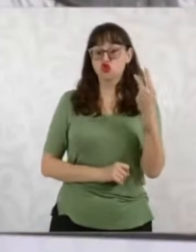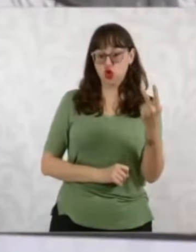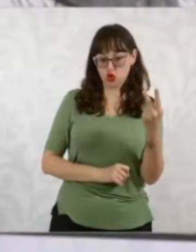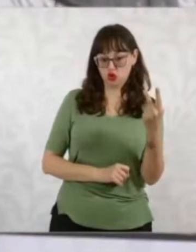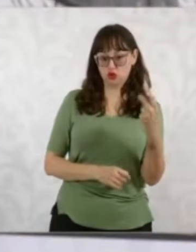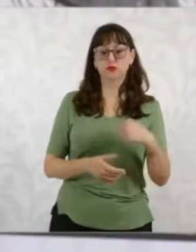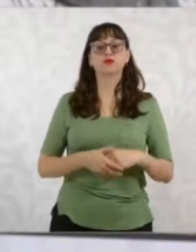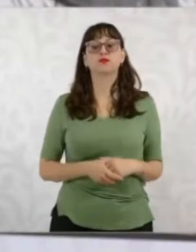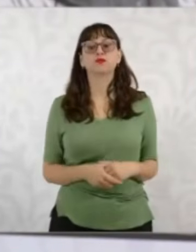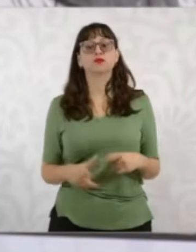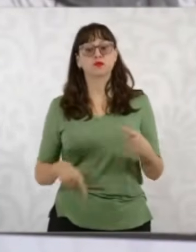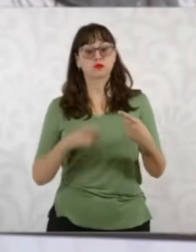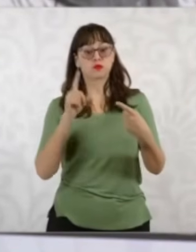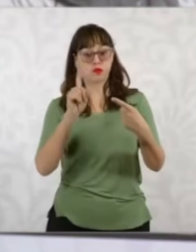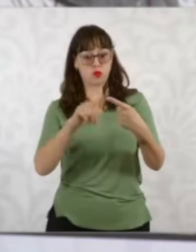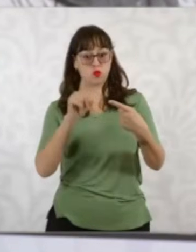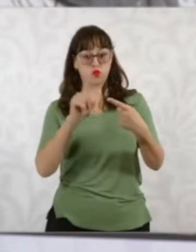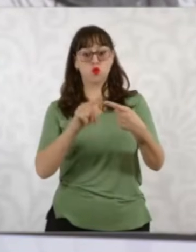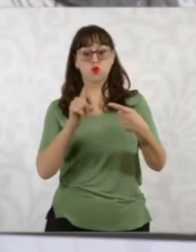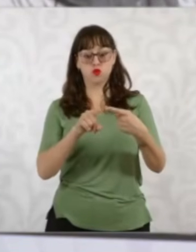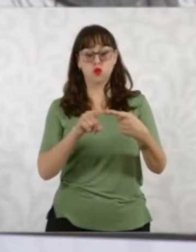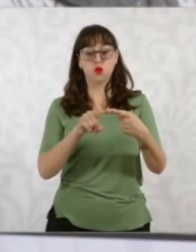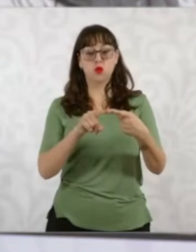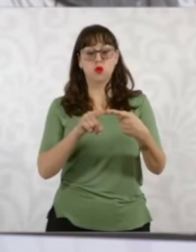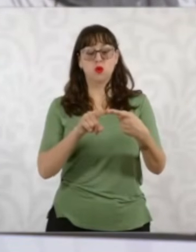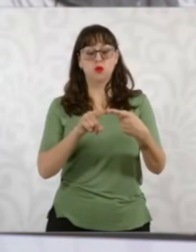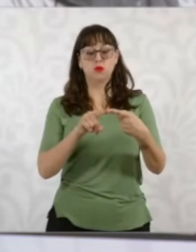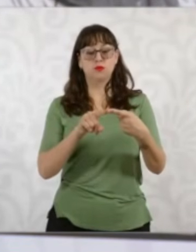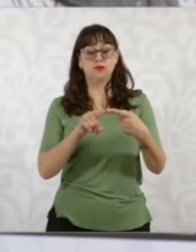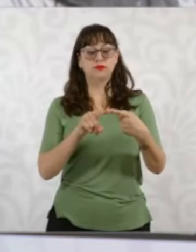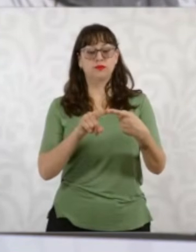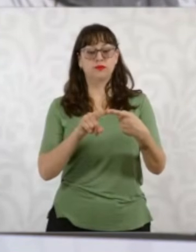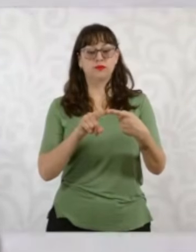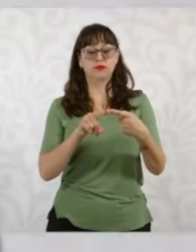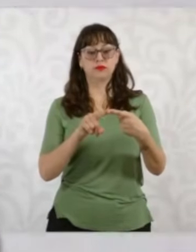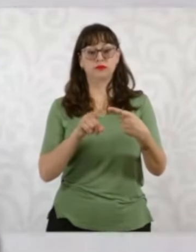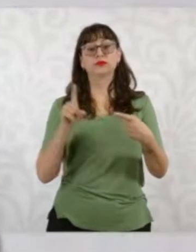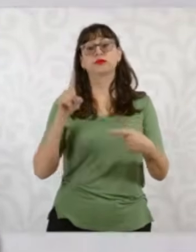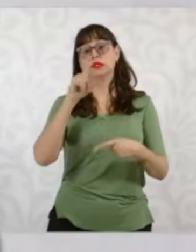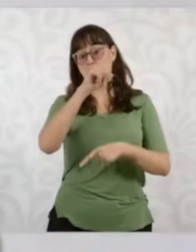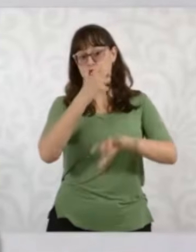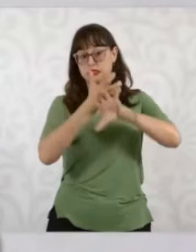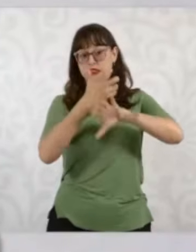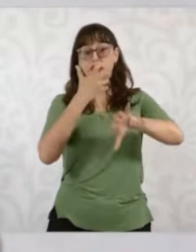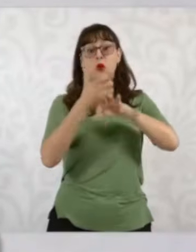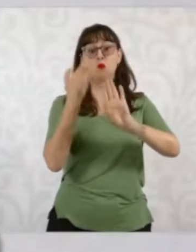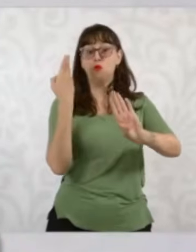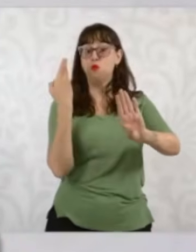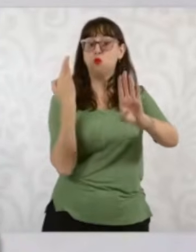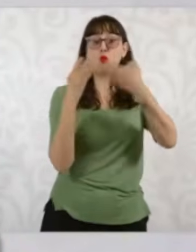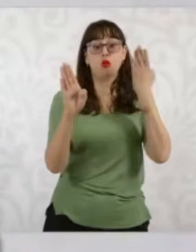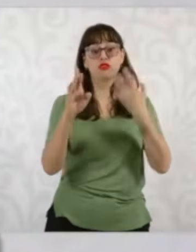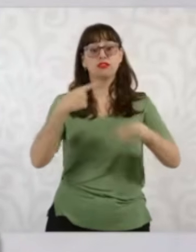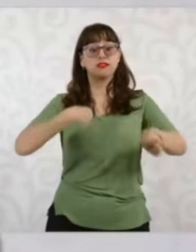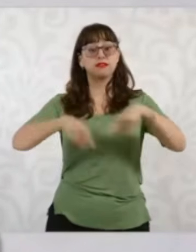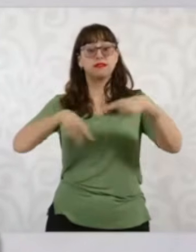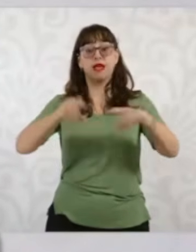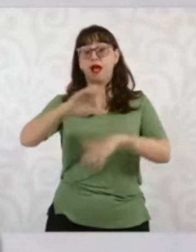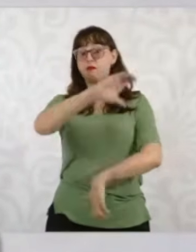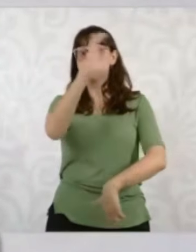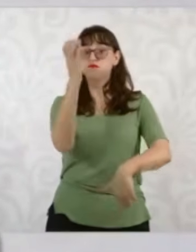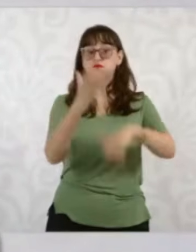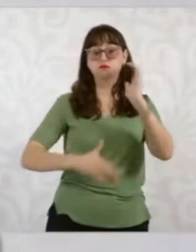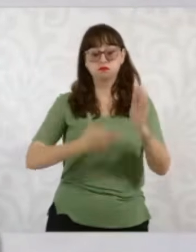con el viaje de la presidenta a la final de la Copa Mundial.